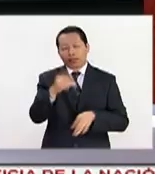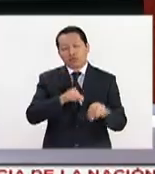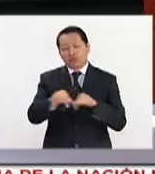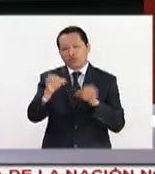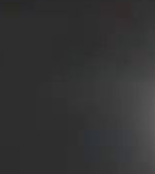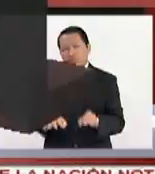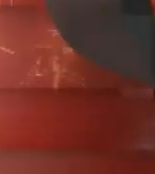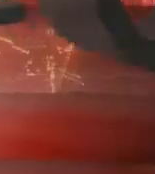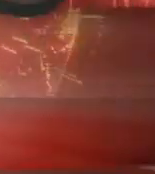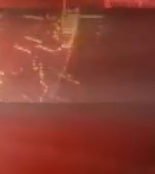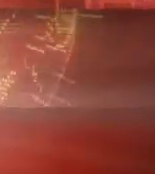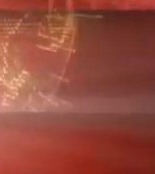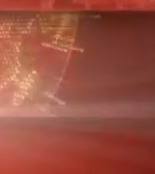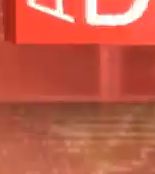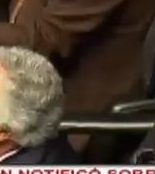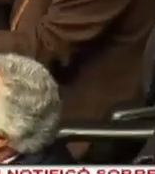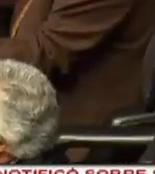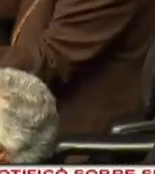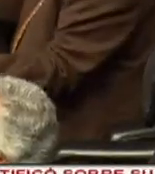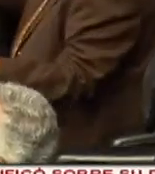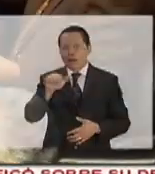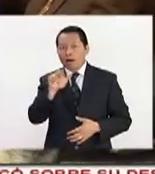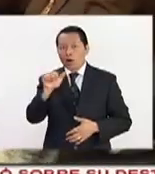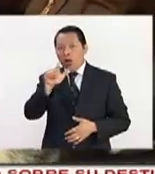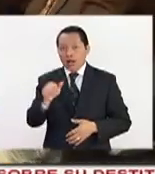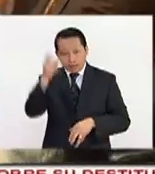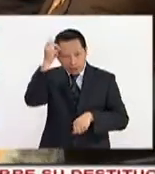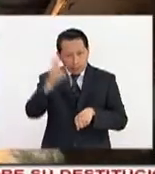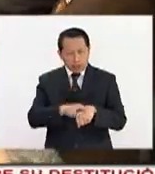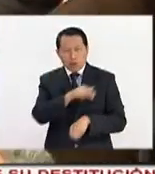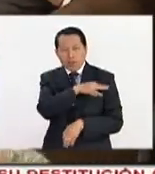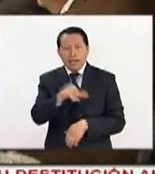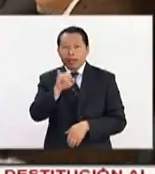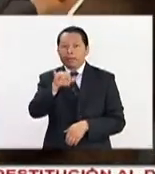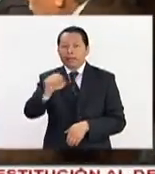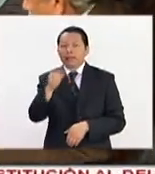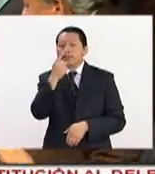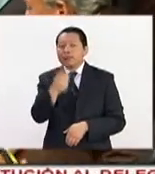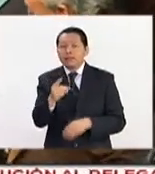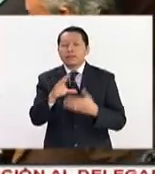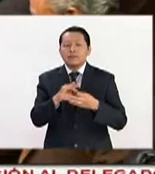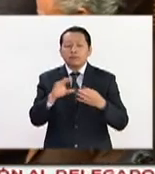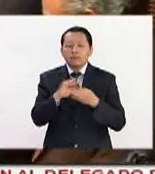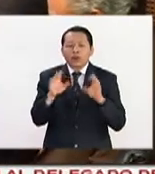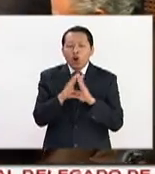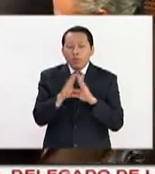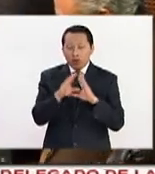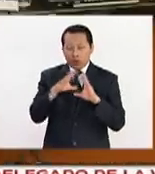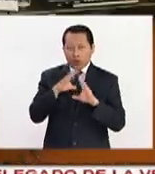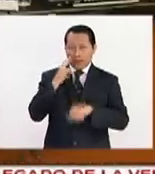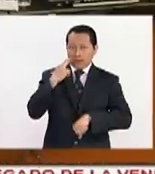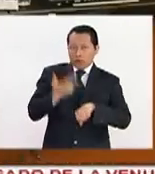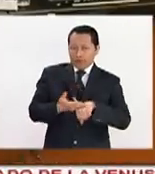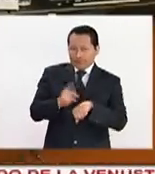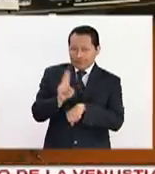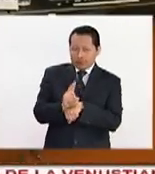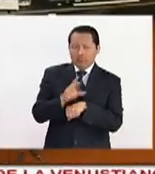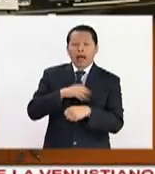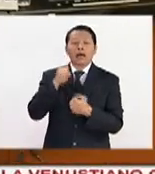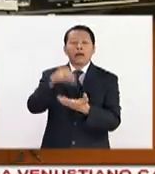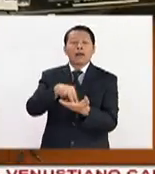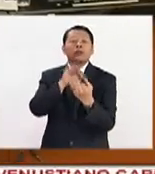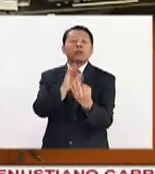formales. Miquel Arriola, director general del IMSS, dio cuenta del estado que guarda la institución a su cargo. Al comparecer